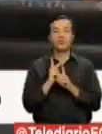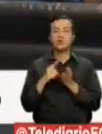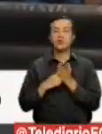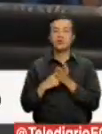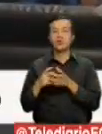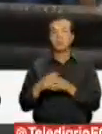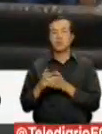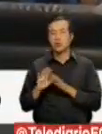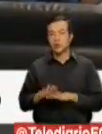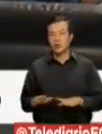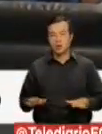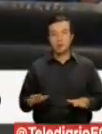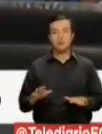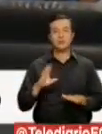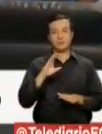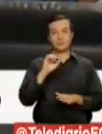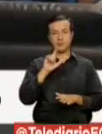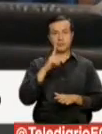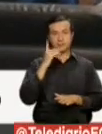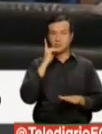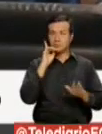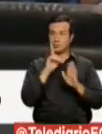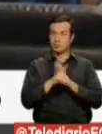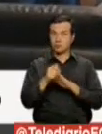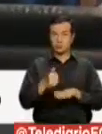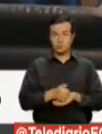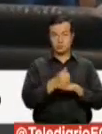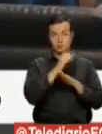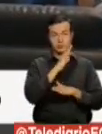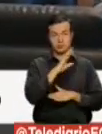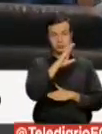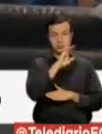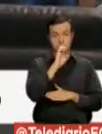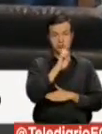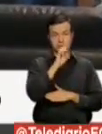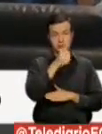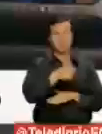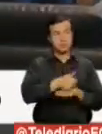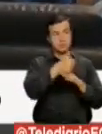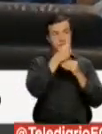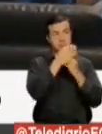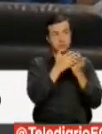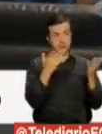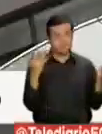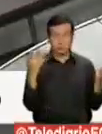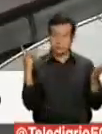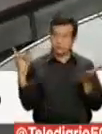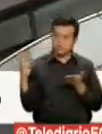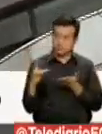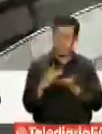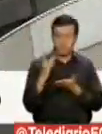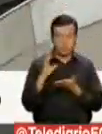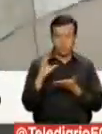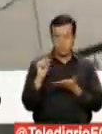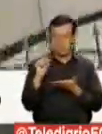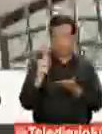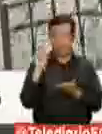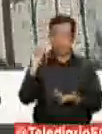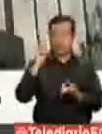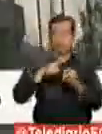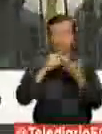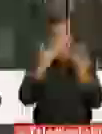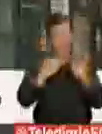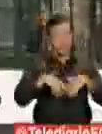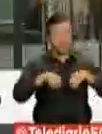interna. Ante esto, CAS ha presentado una impugnación en el Tribunal Contencioso Administrativo, por lo que la orden de destitución no puede ser ejecutada hasta